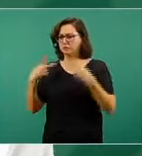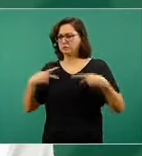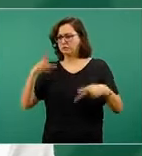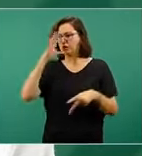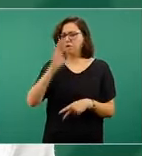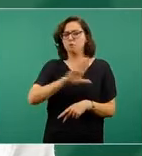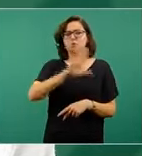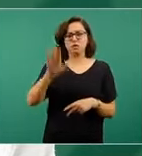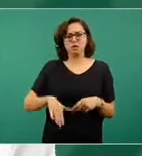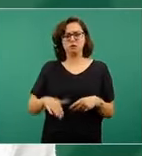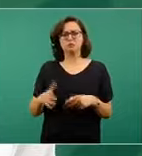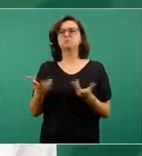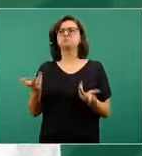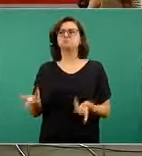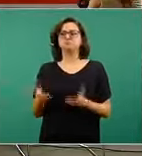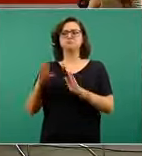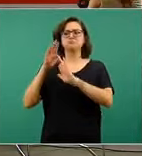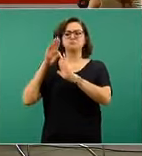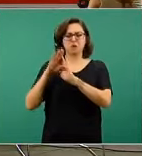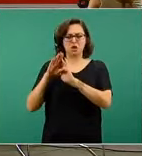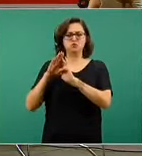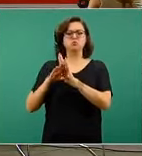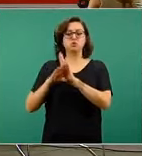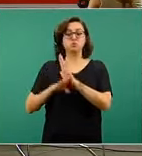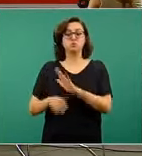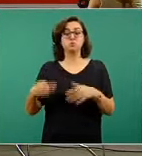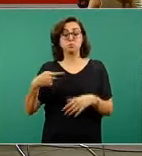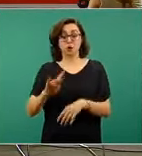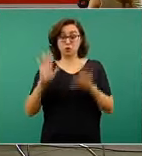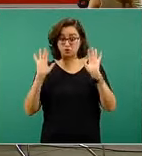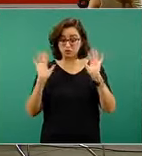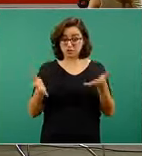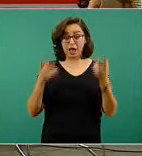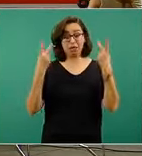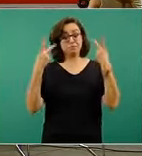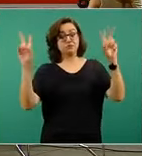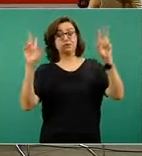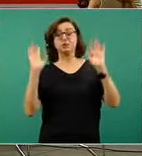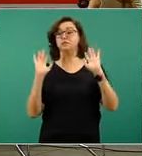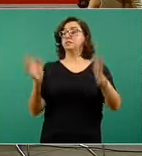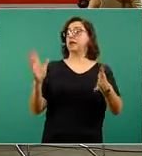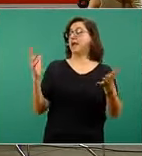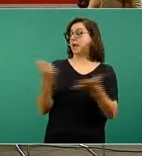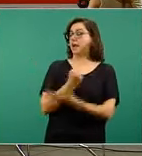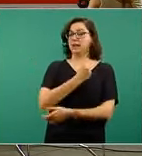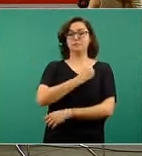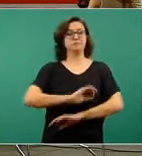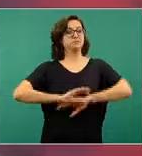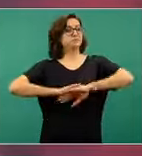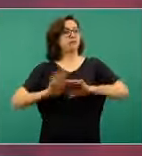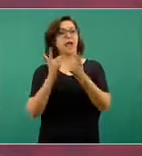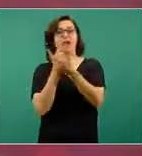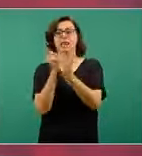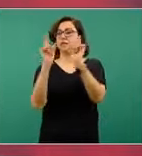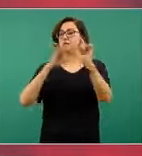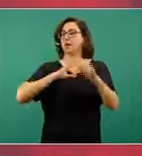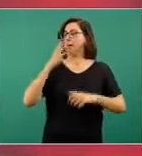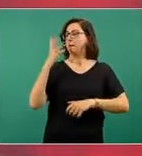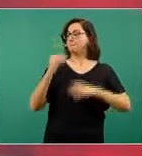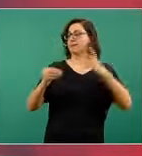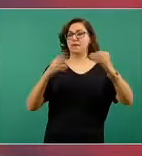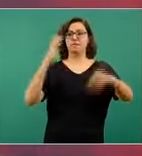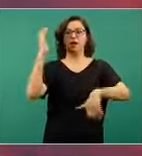funciones, alertamos no echar campanas al vuelo, no confiarnos, no pensar que ya se acabó la epidemia. Es muy importante